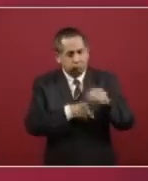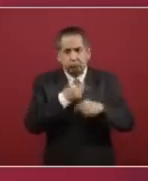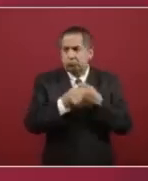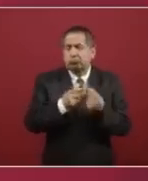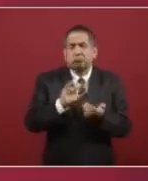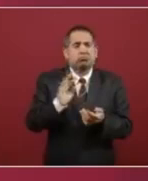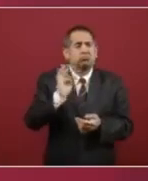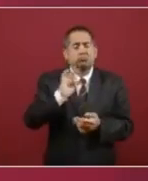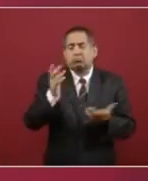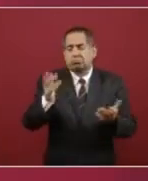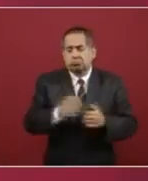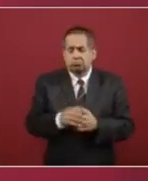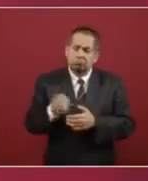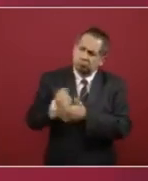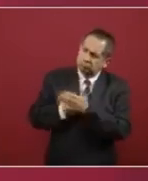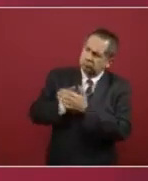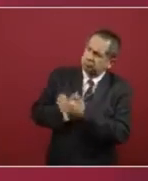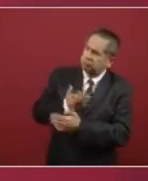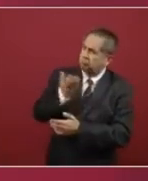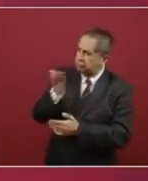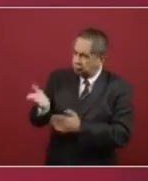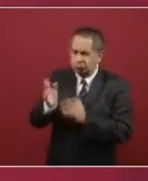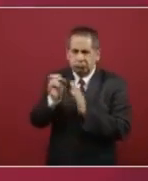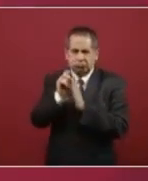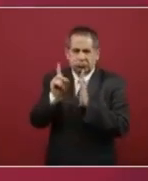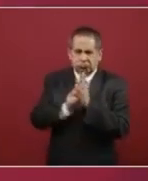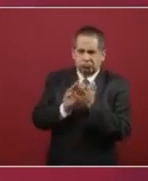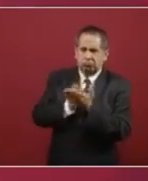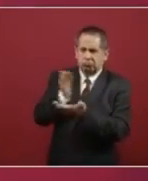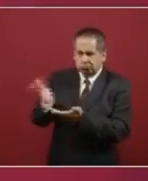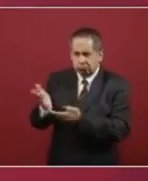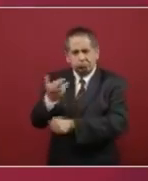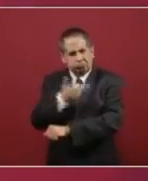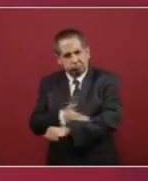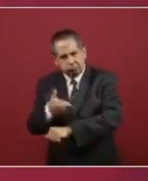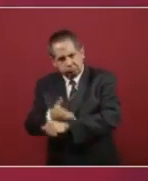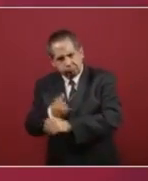a insistir, volver a hacer los trámites